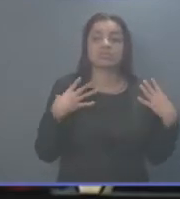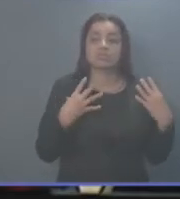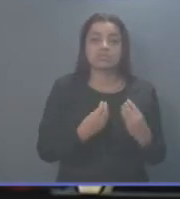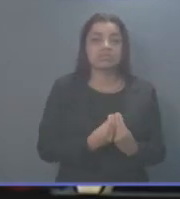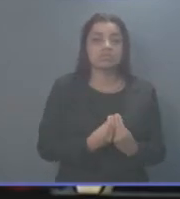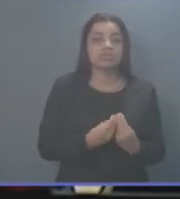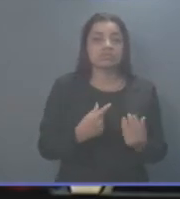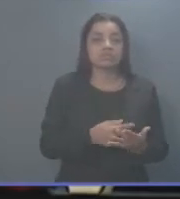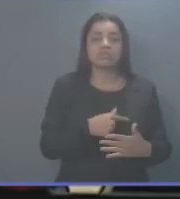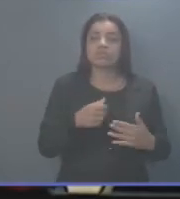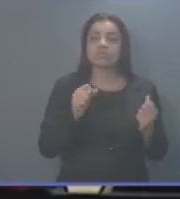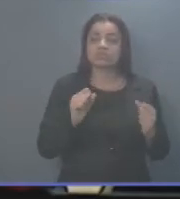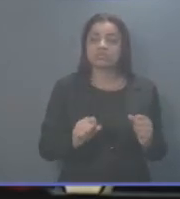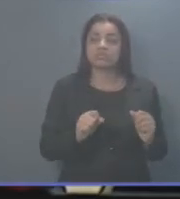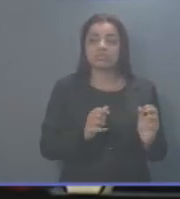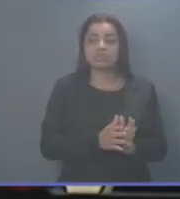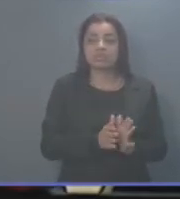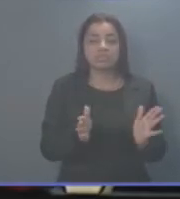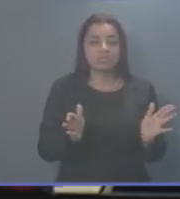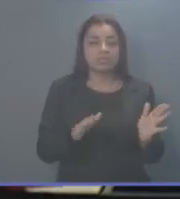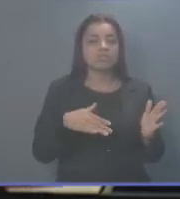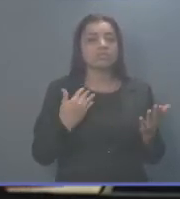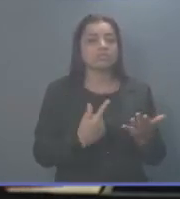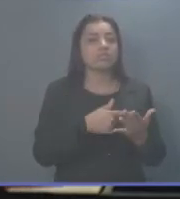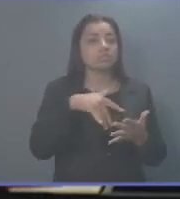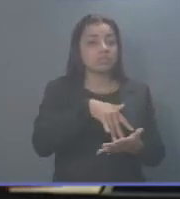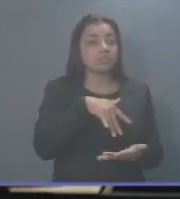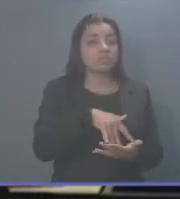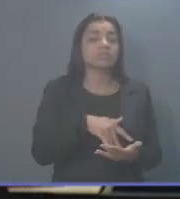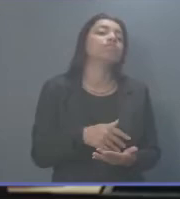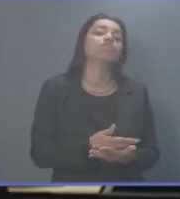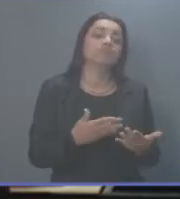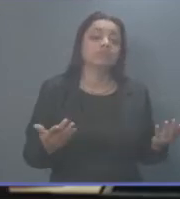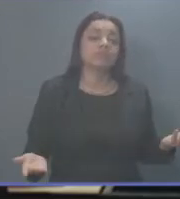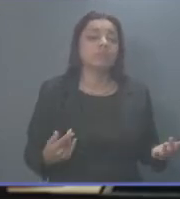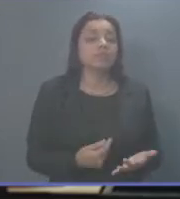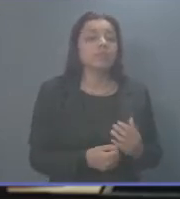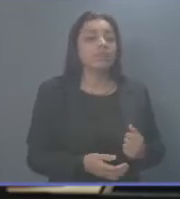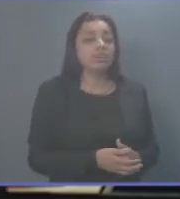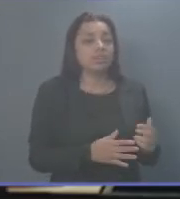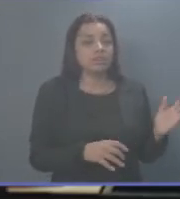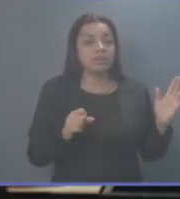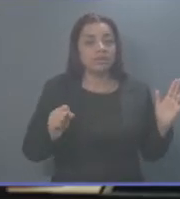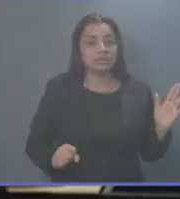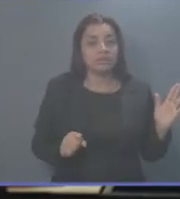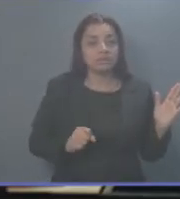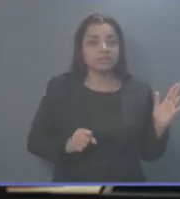general, pues, de todos los pueblos. Así que mi